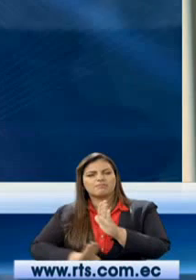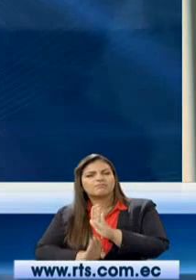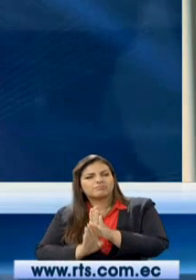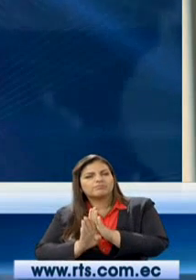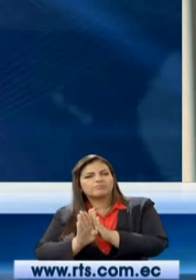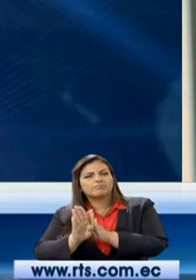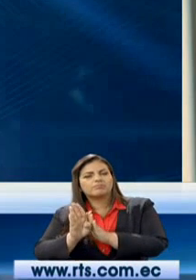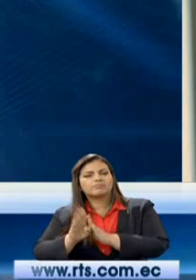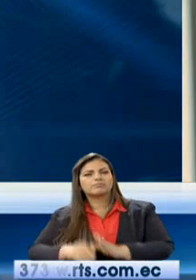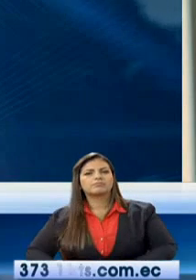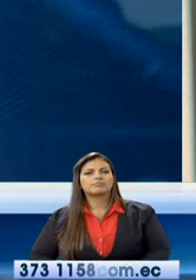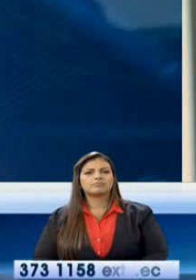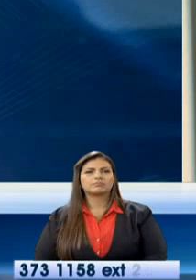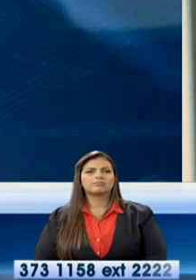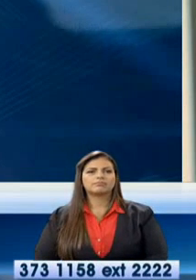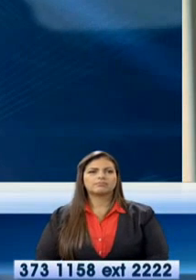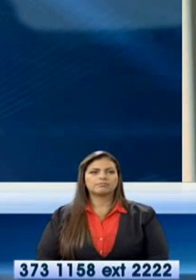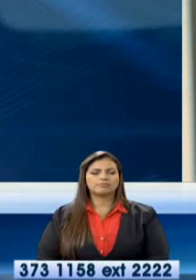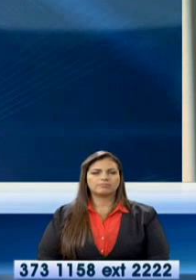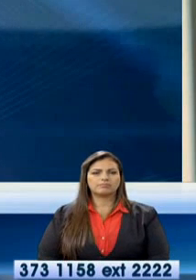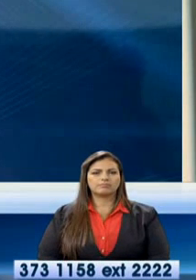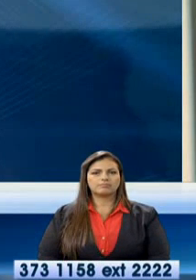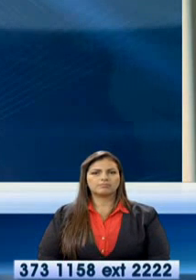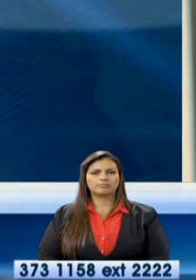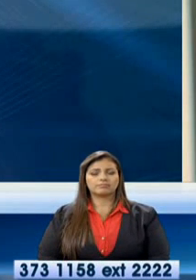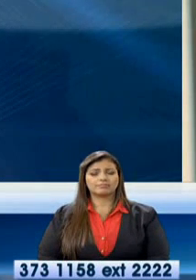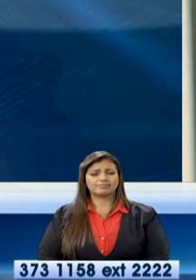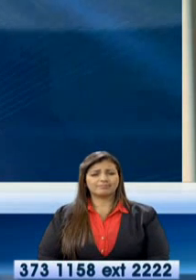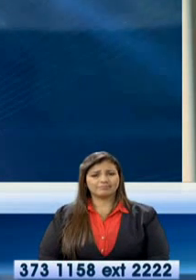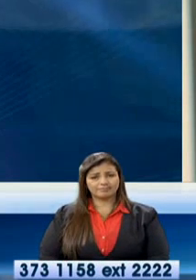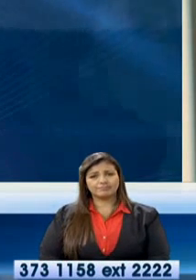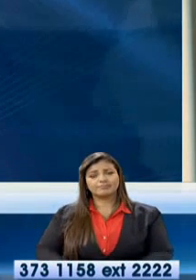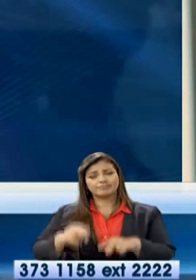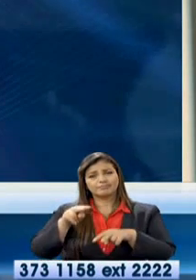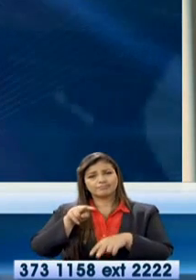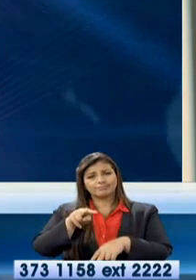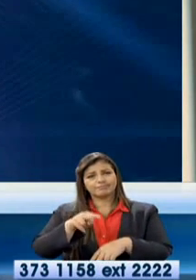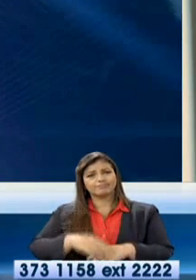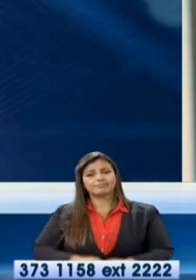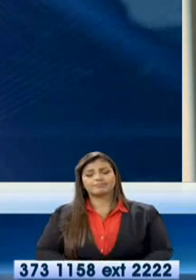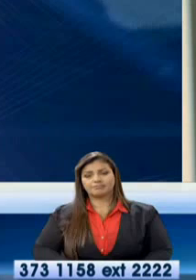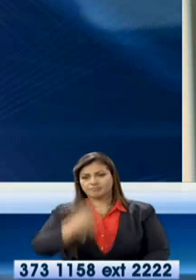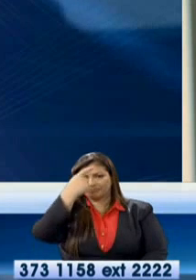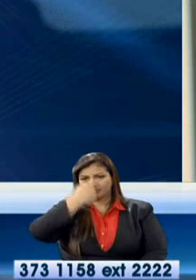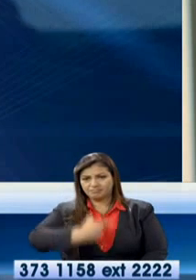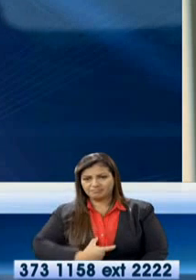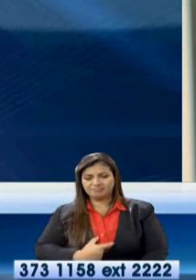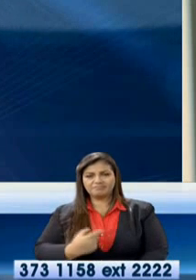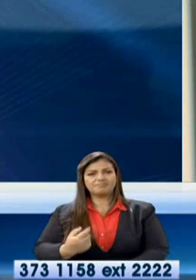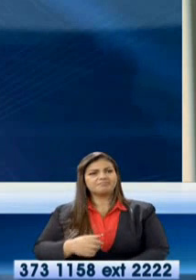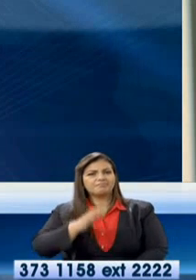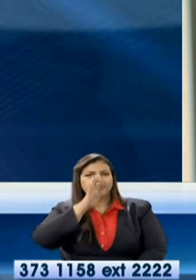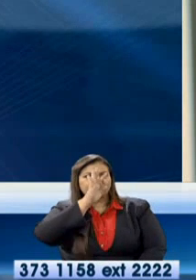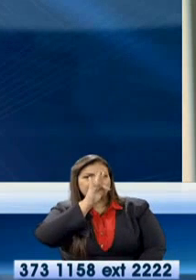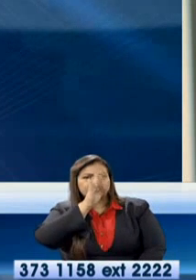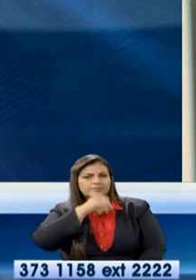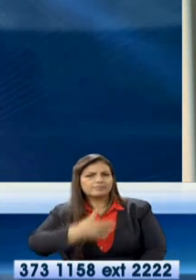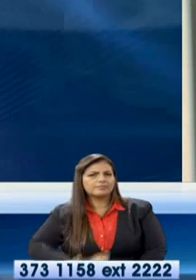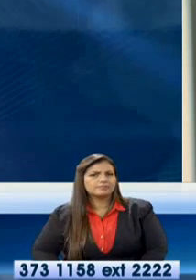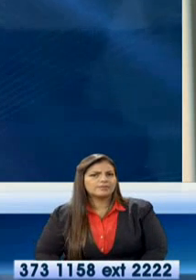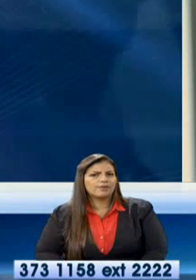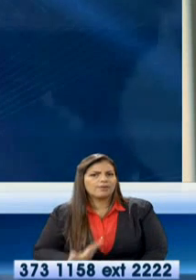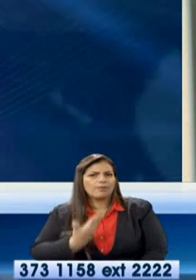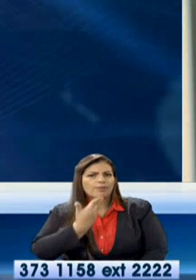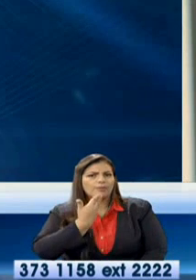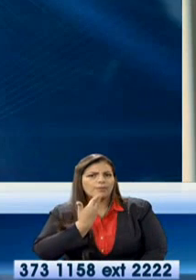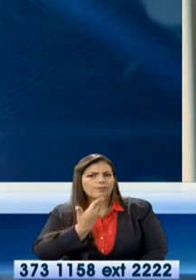precisamente, cómo ni siquiera en este caso un agente de tránsito, ¿verdad?, también está expuesto, correcto, como es lógico, correcto, a